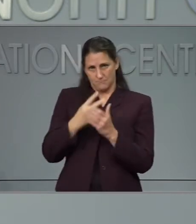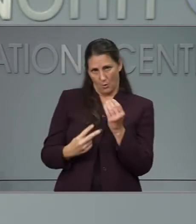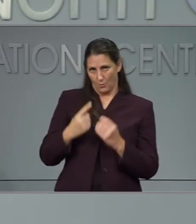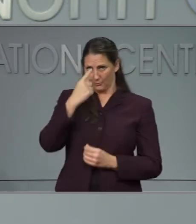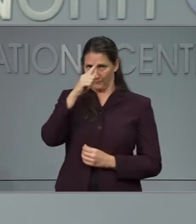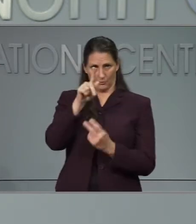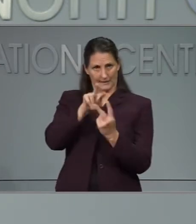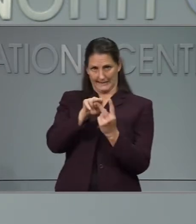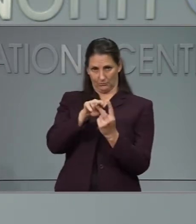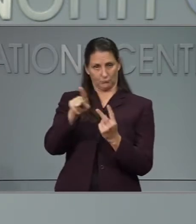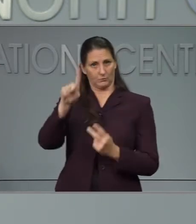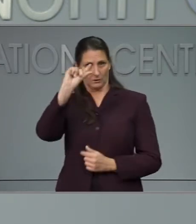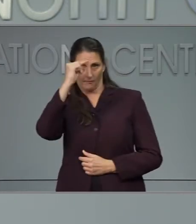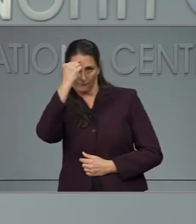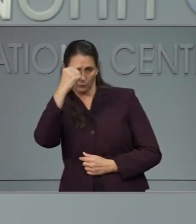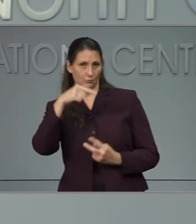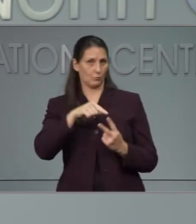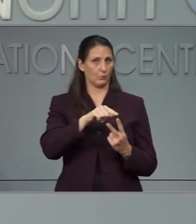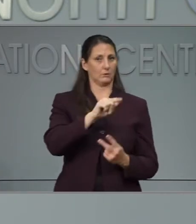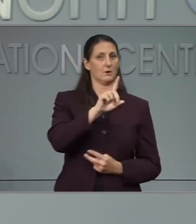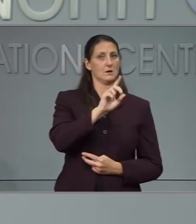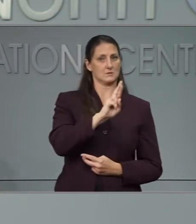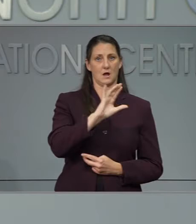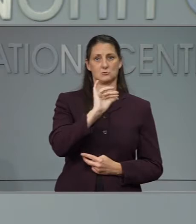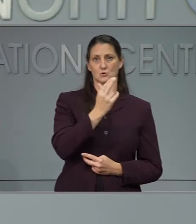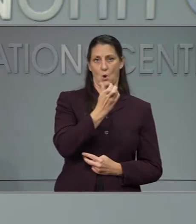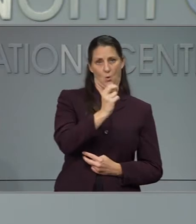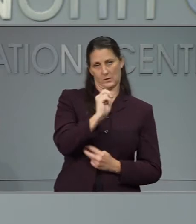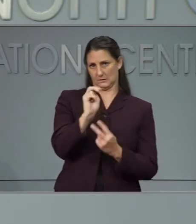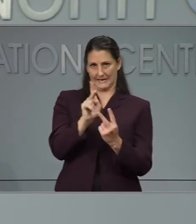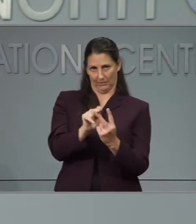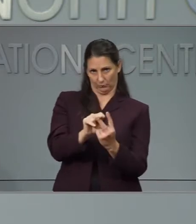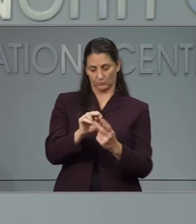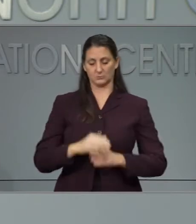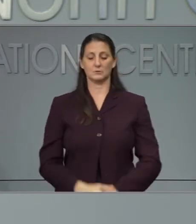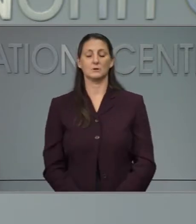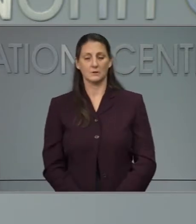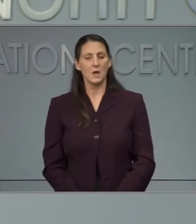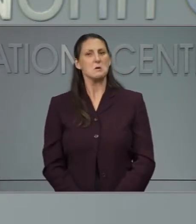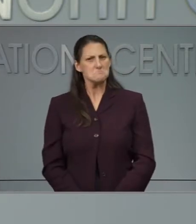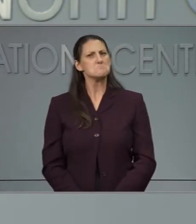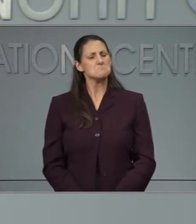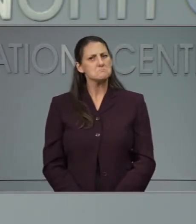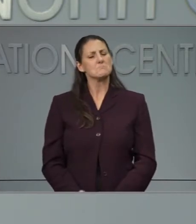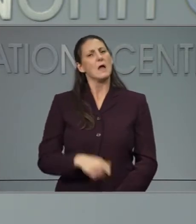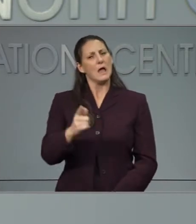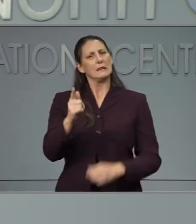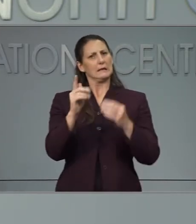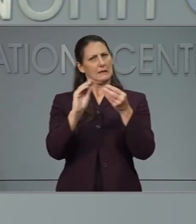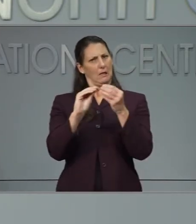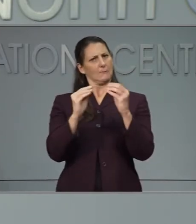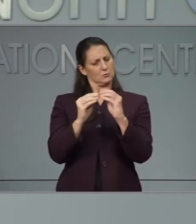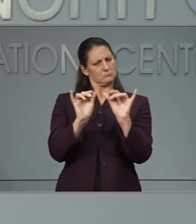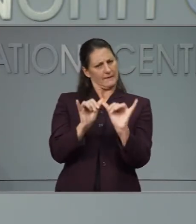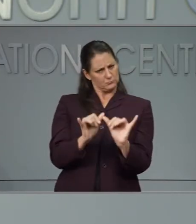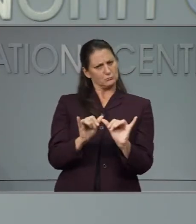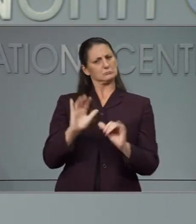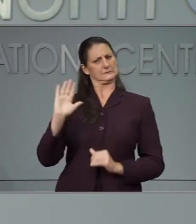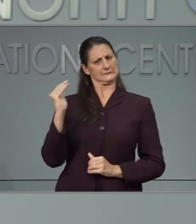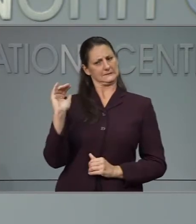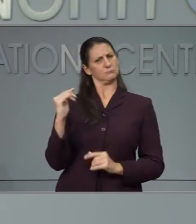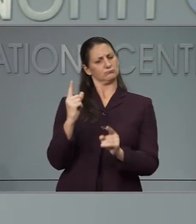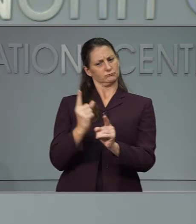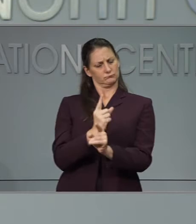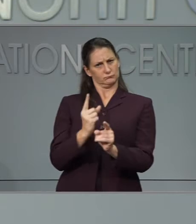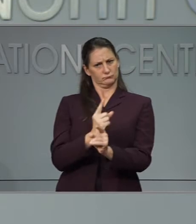el gobernador o la secretaria. Las métricas están como nosotros esperamos, como dijo